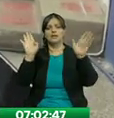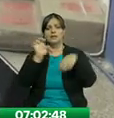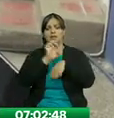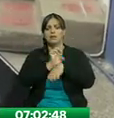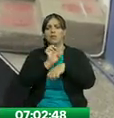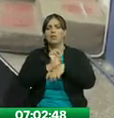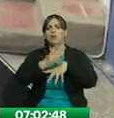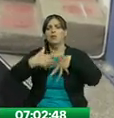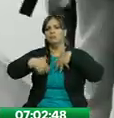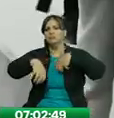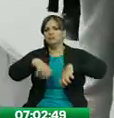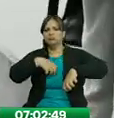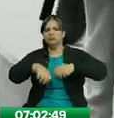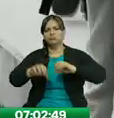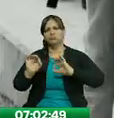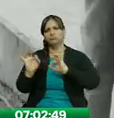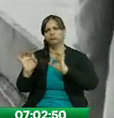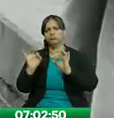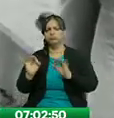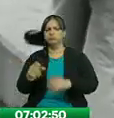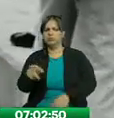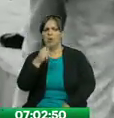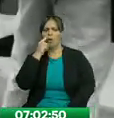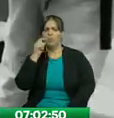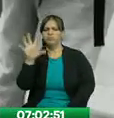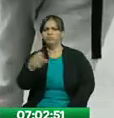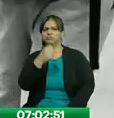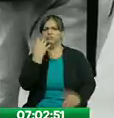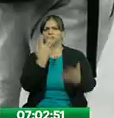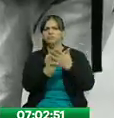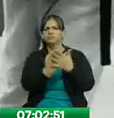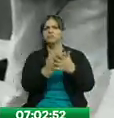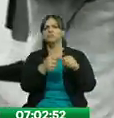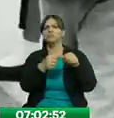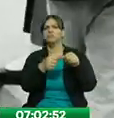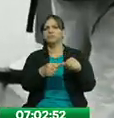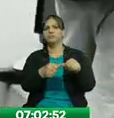este tipo de sanciones. Desde la provincia de Santa Elena, informó Darwin Villao.